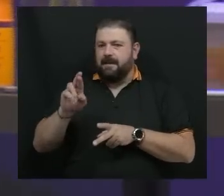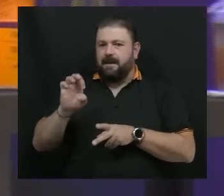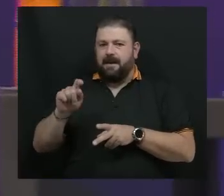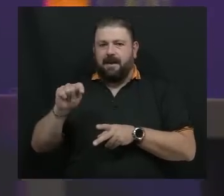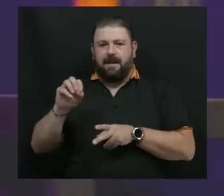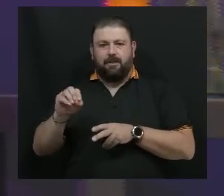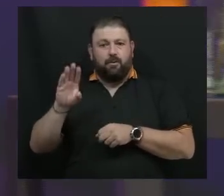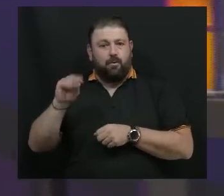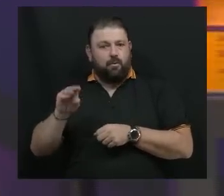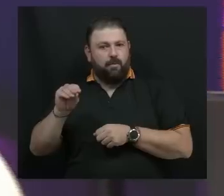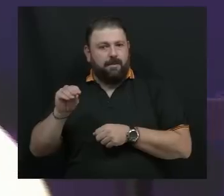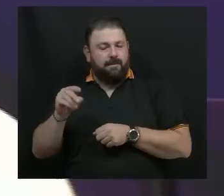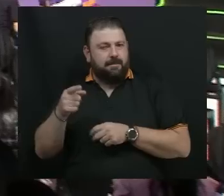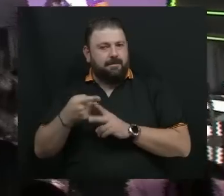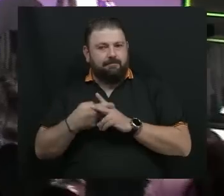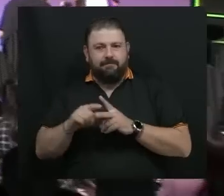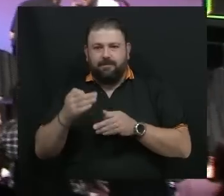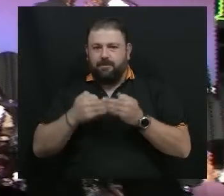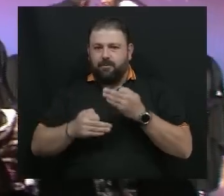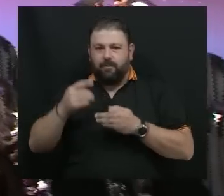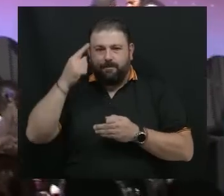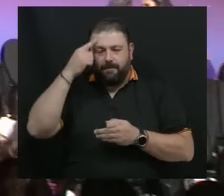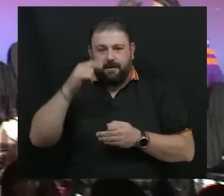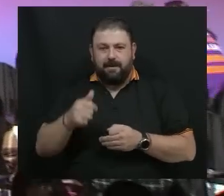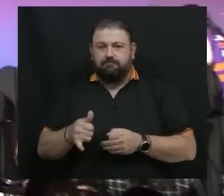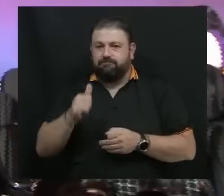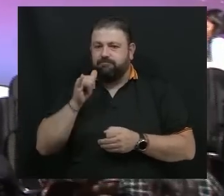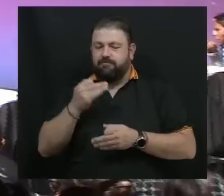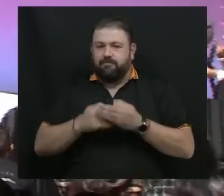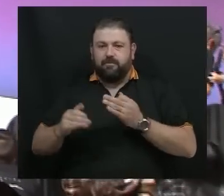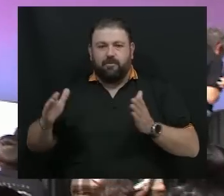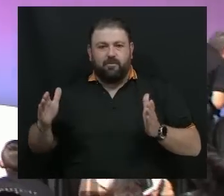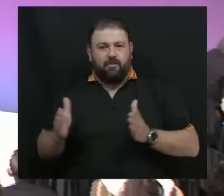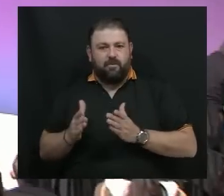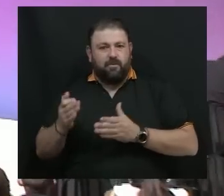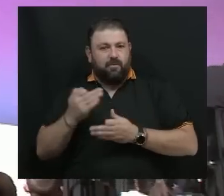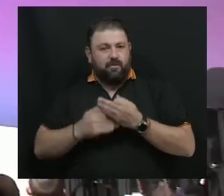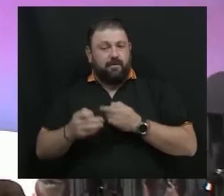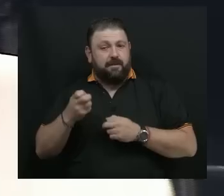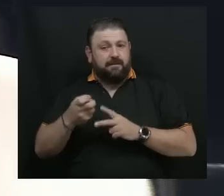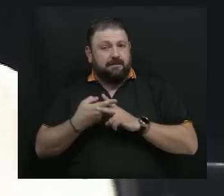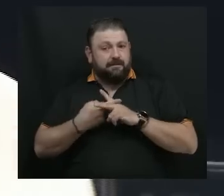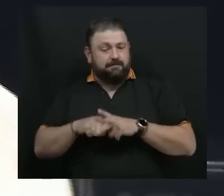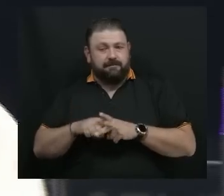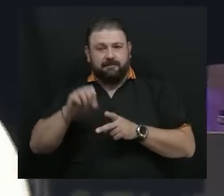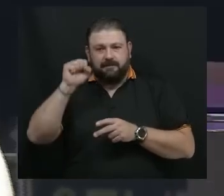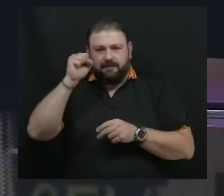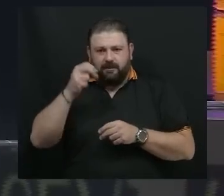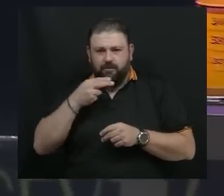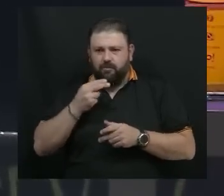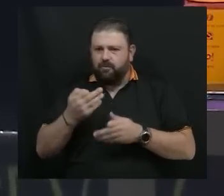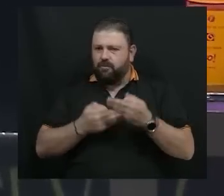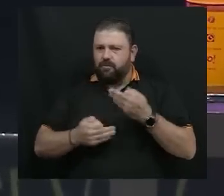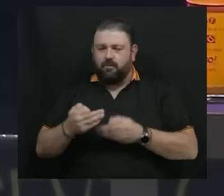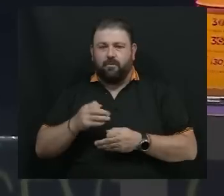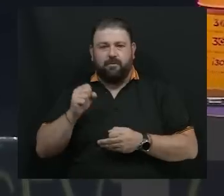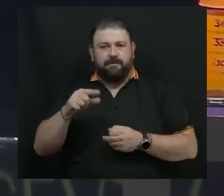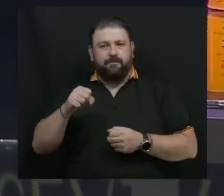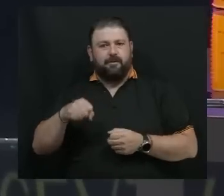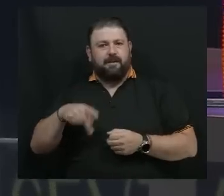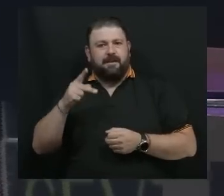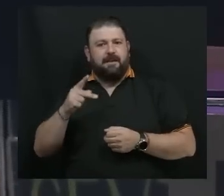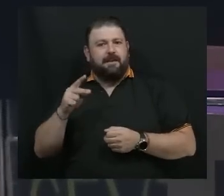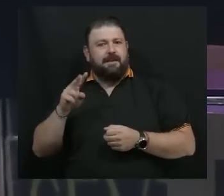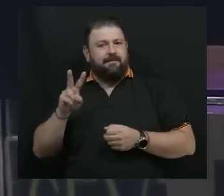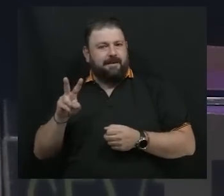Sigamos rápidamente, café o té para bajar de tallas y de peso, y nuestra línea de belleza Seitú Cosmética, Seitú y Kenia Vergara, una